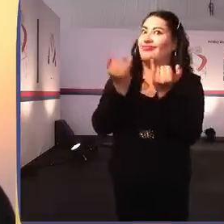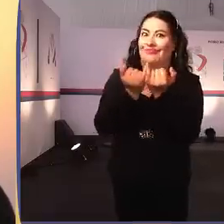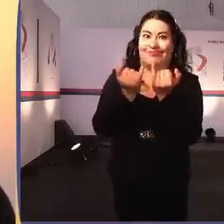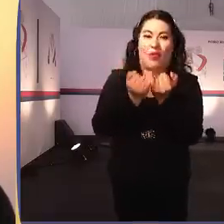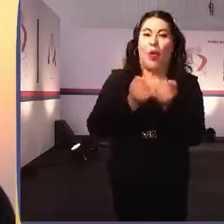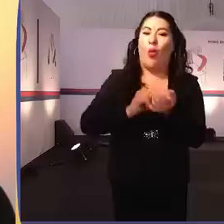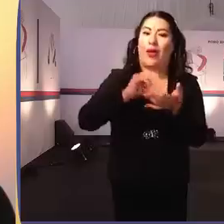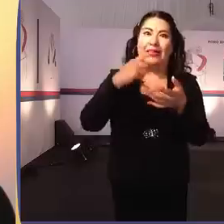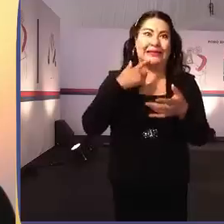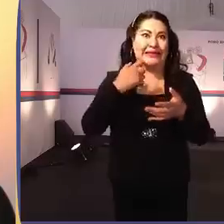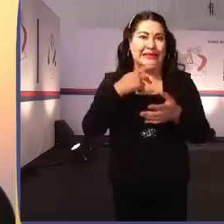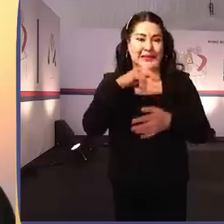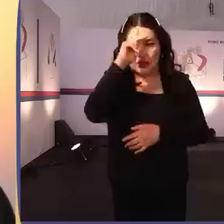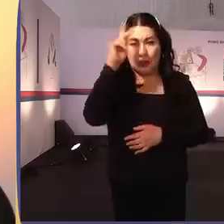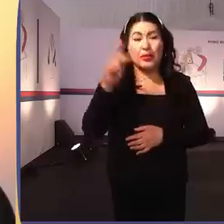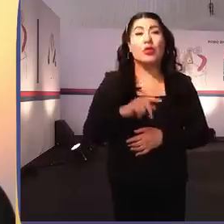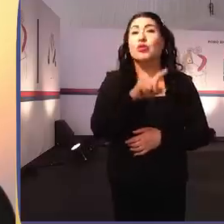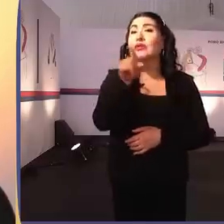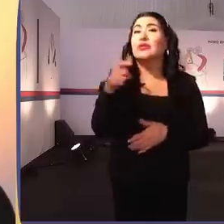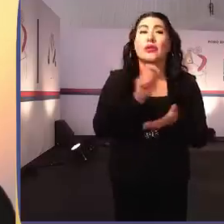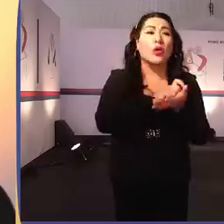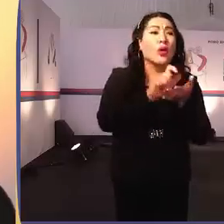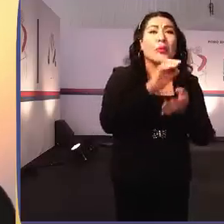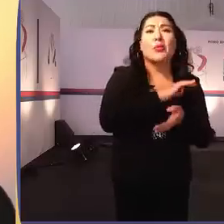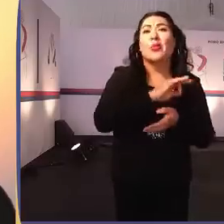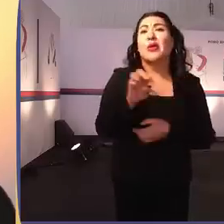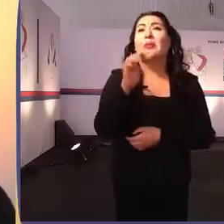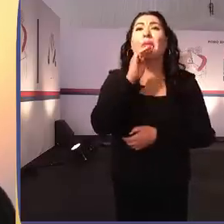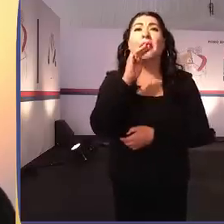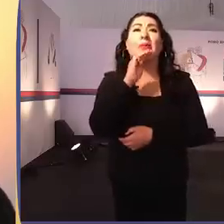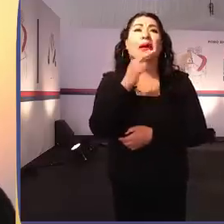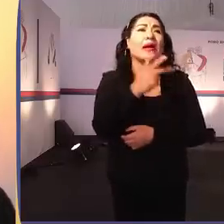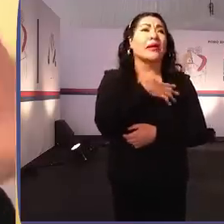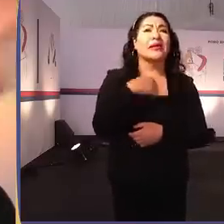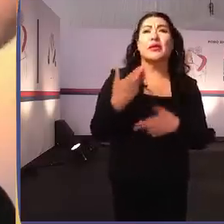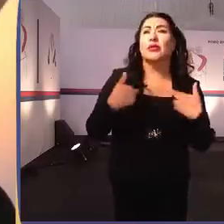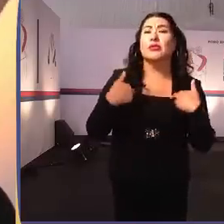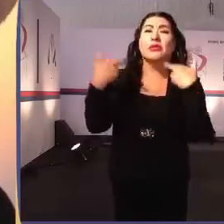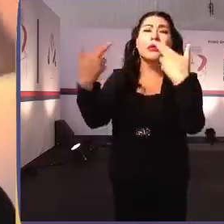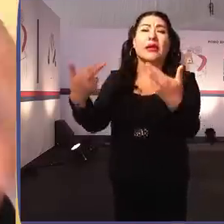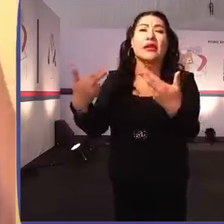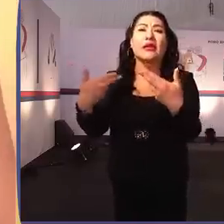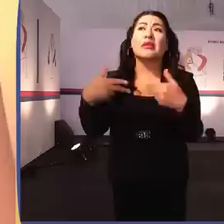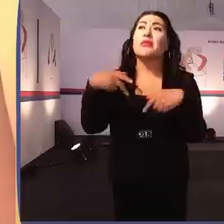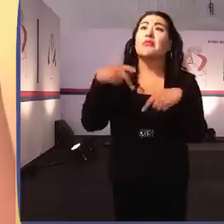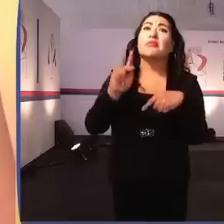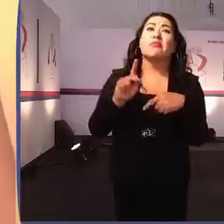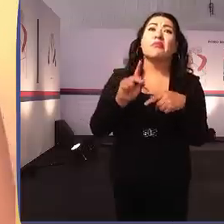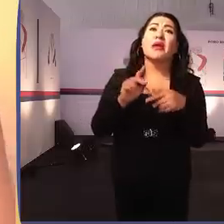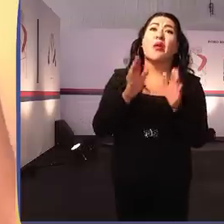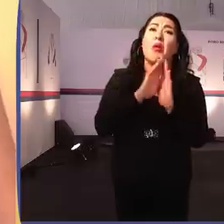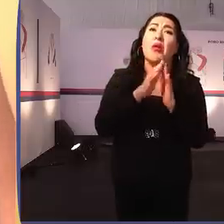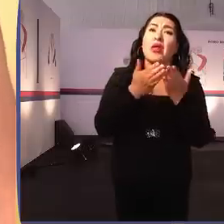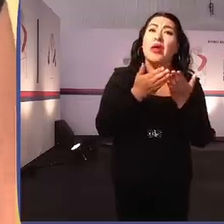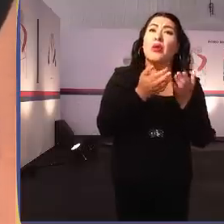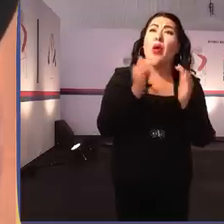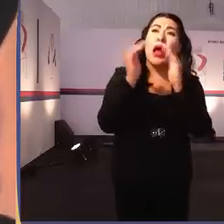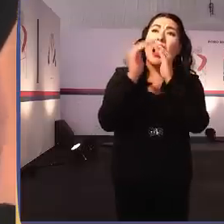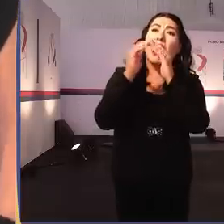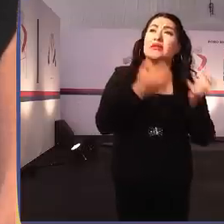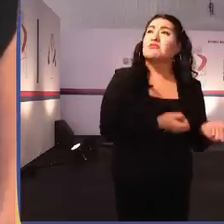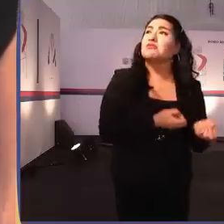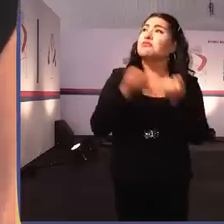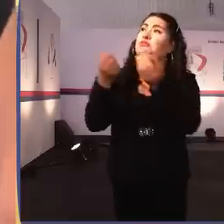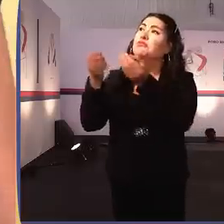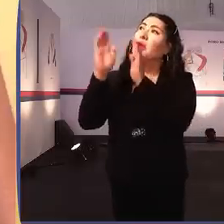ejemplar, uno para su mamá, su novia, sus hijos, pero pues se puede quedar en un estante. Si van